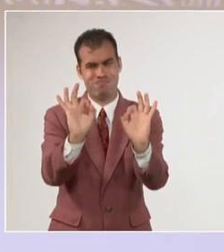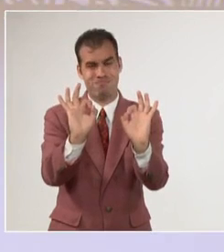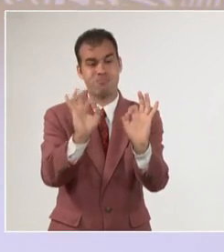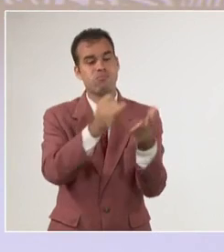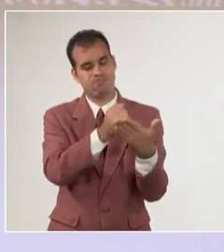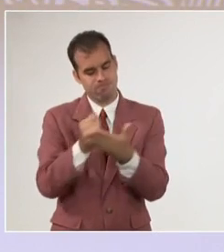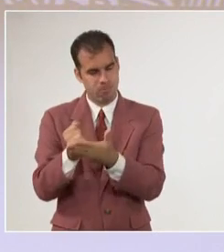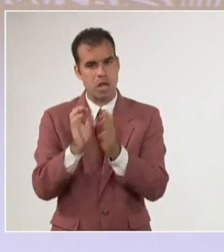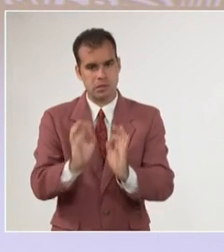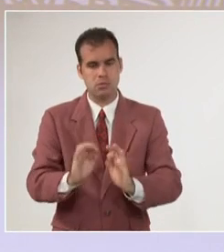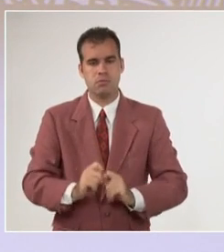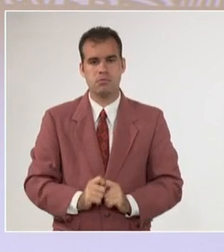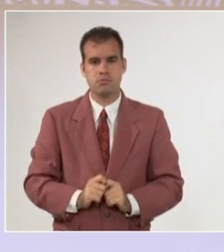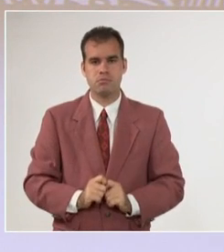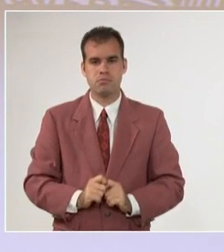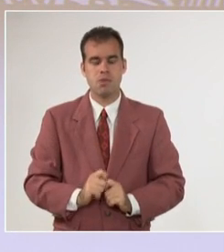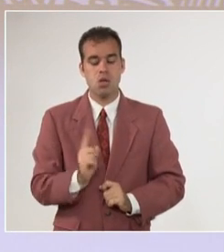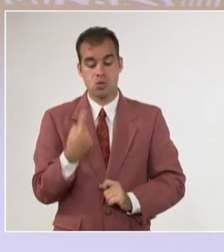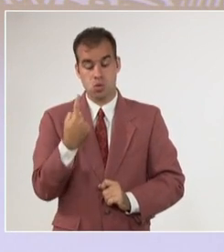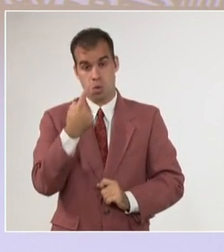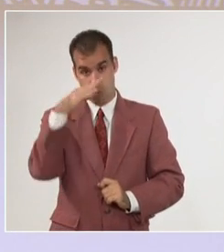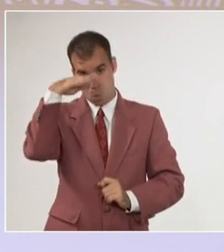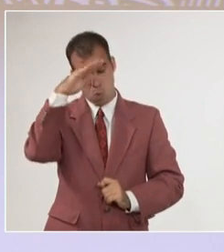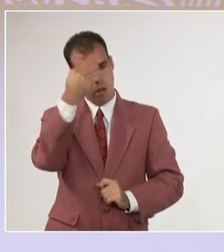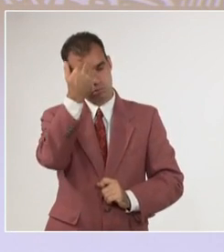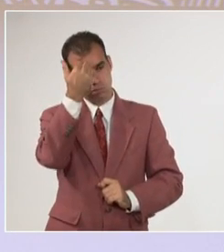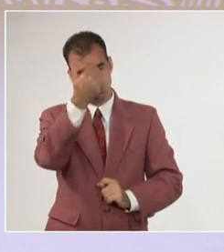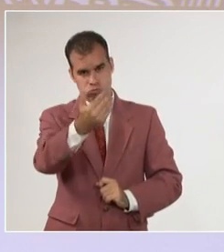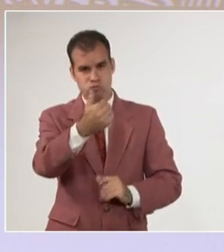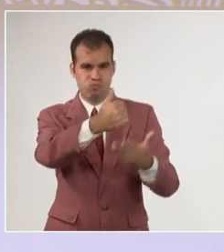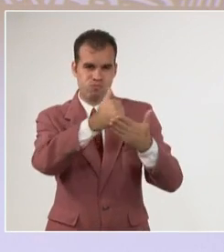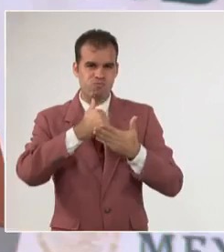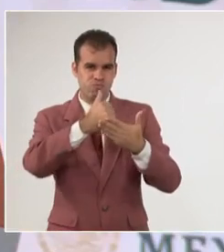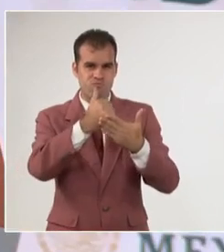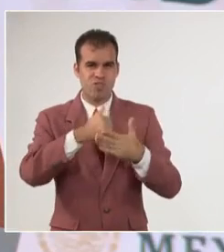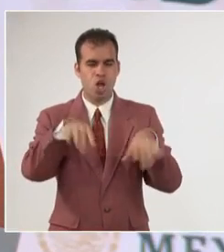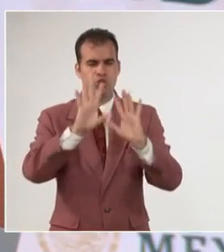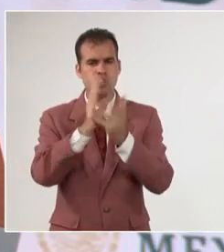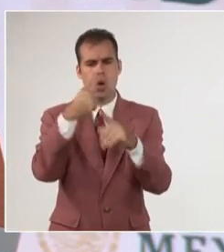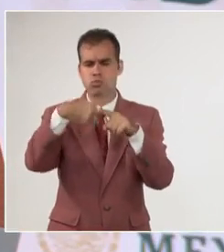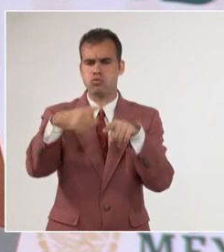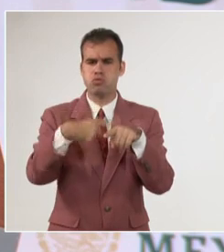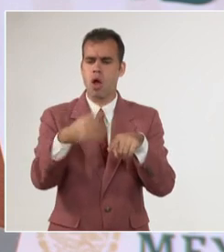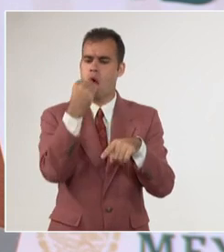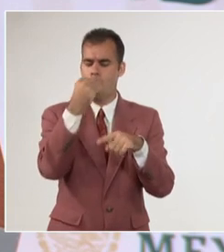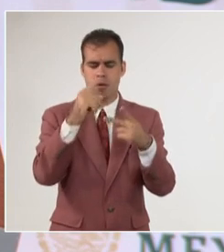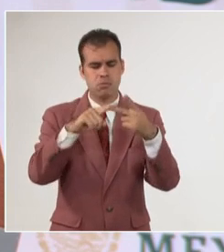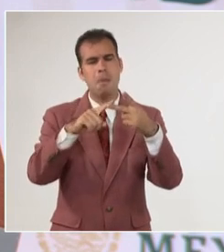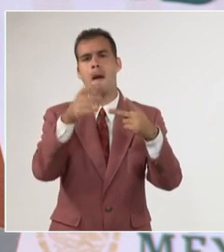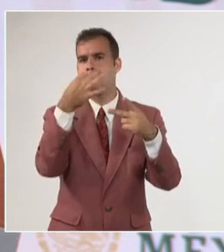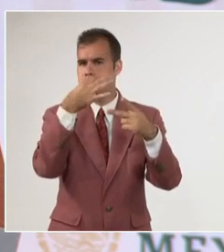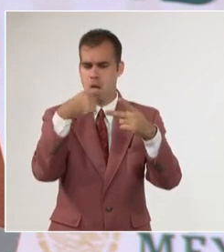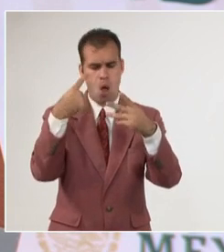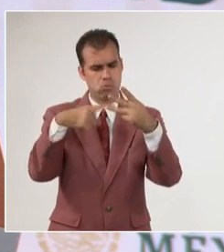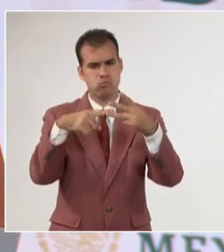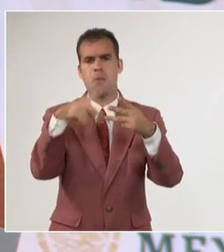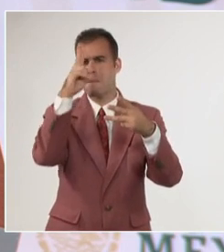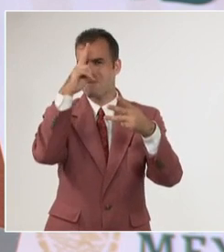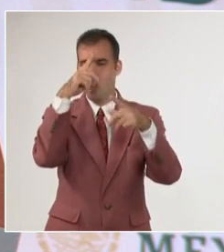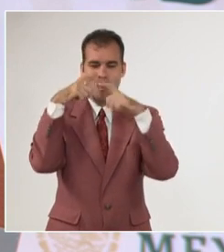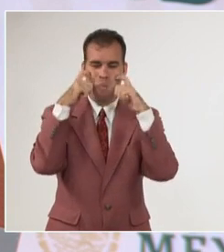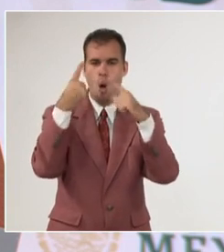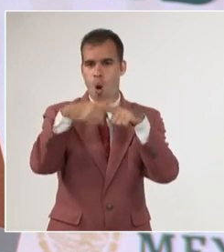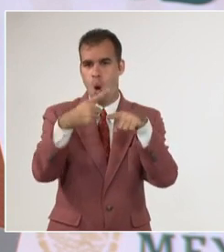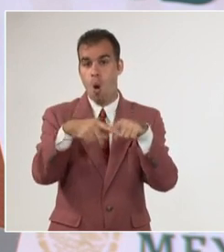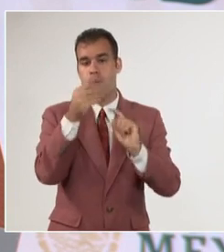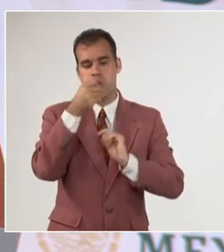pueblo. Agradecemos profundamente la ayuda recibida en insumos médicos y alimentos para paliar los efectos combinados